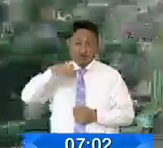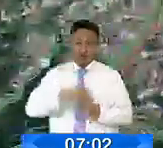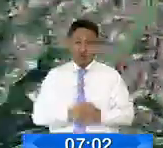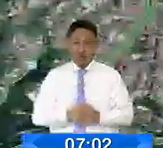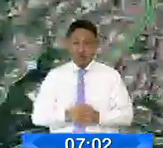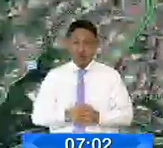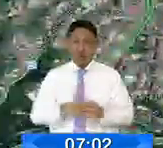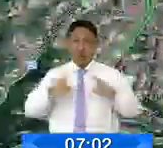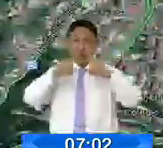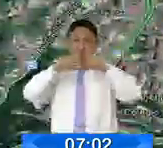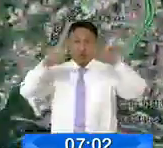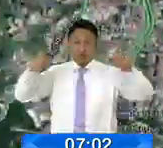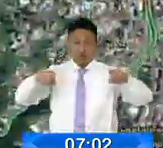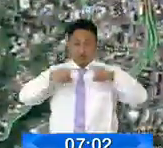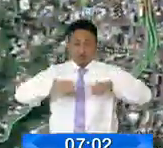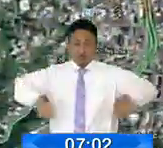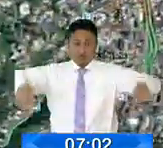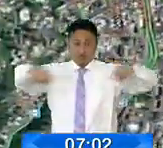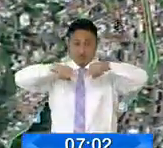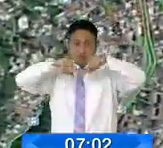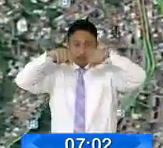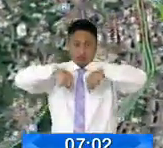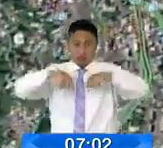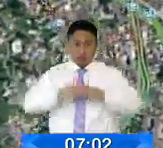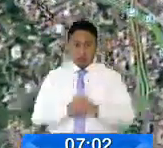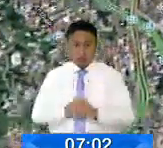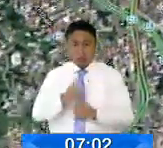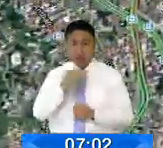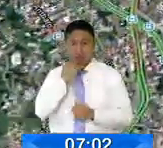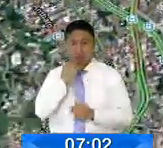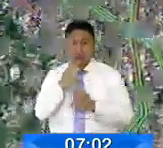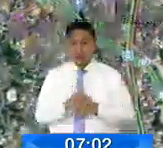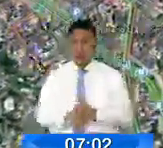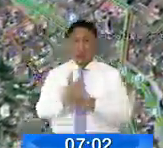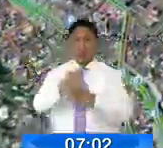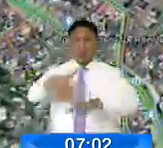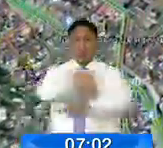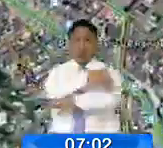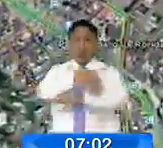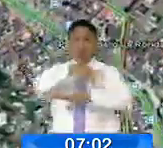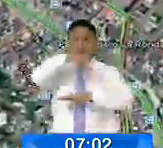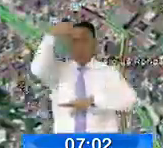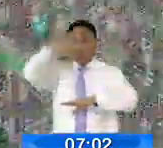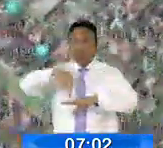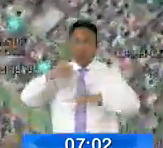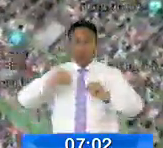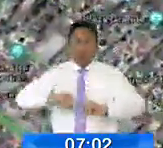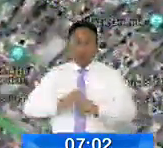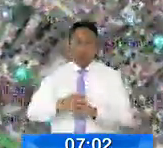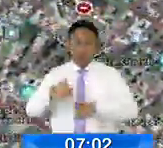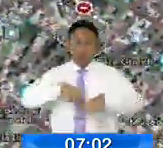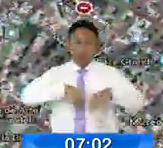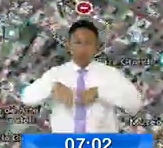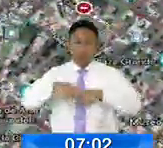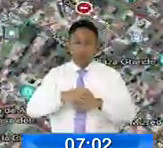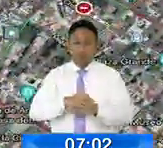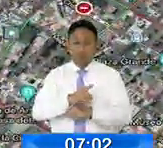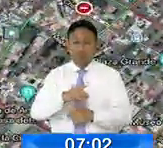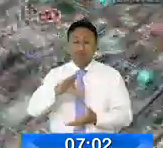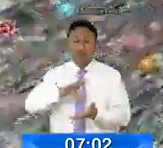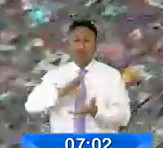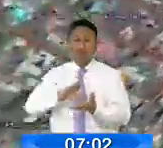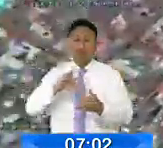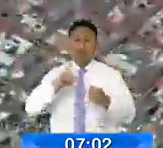Trébol de Quito, donde hay algunos brotes de tráfico, la avenida Pichincha también está con tráfico. El centro de la ciudad de Quito